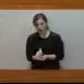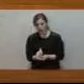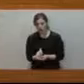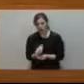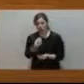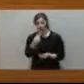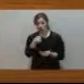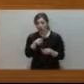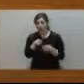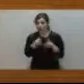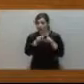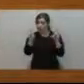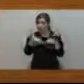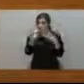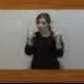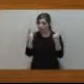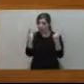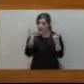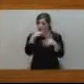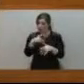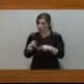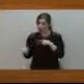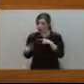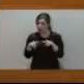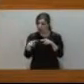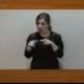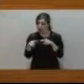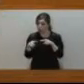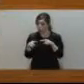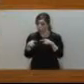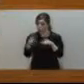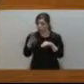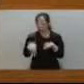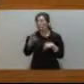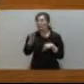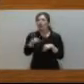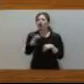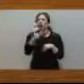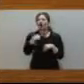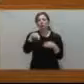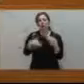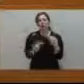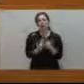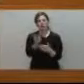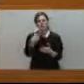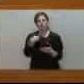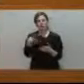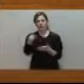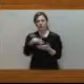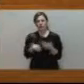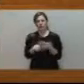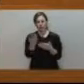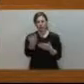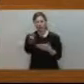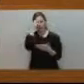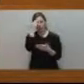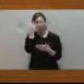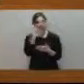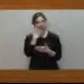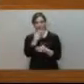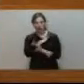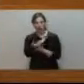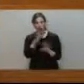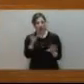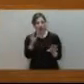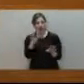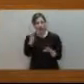mantener en esta empresa pública el actual gerente? Esto es otra cosa que yo me he levantado por la mañana, he visto el periódico y creí que se trataba de una broma. No,